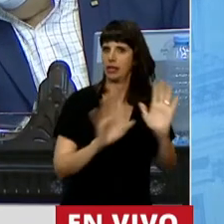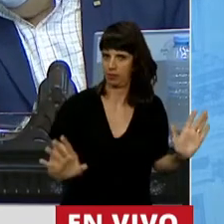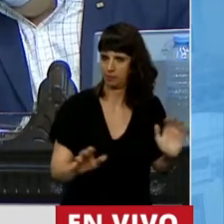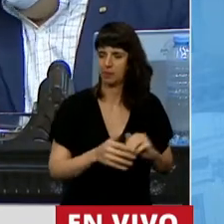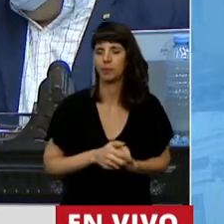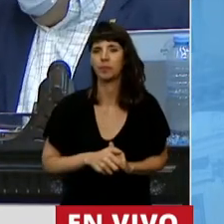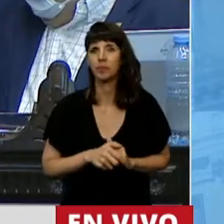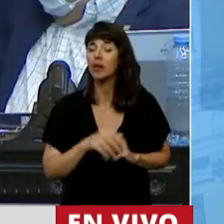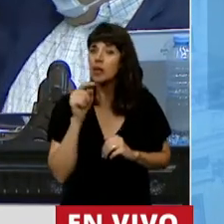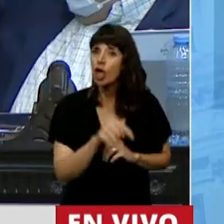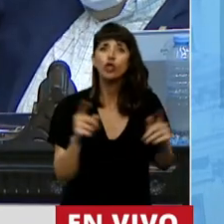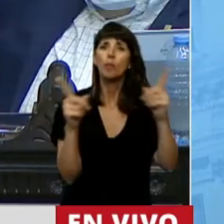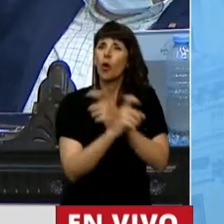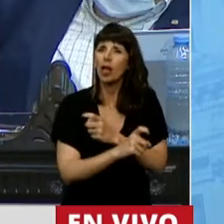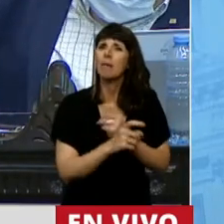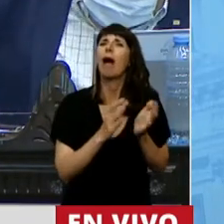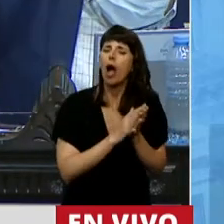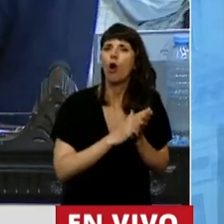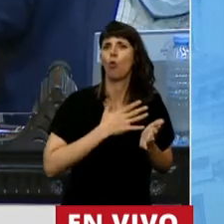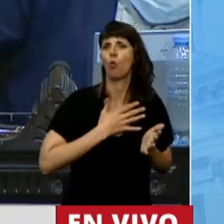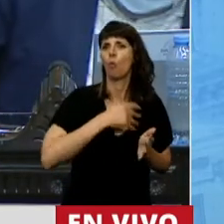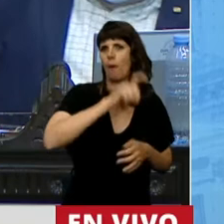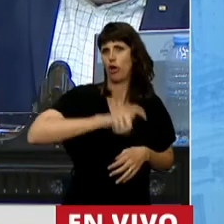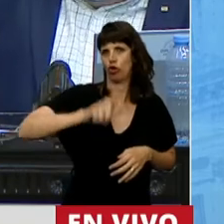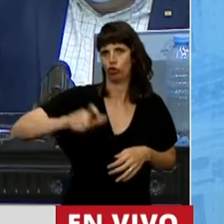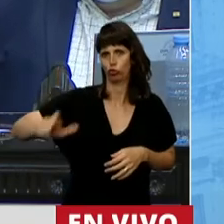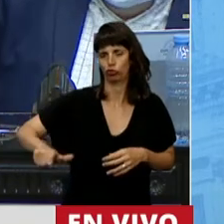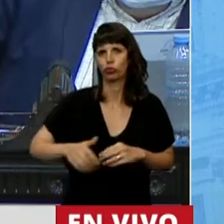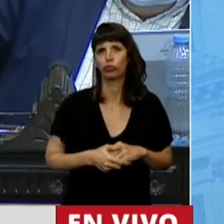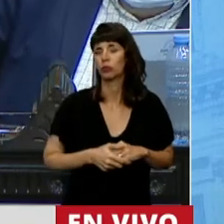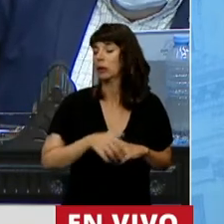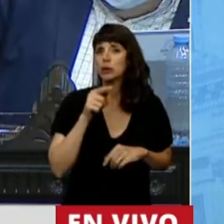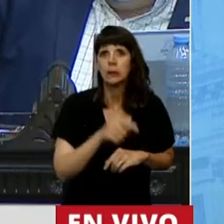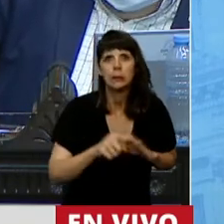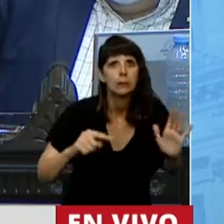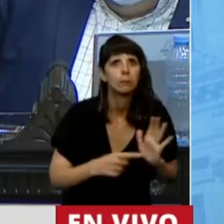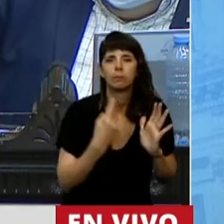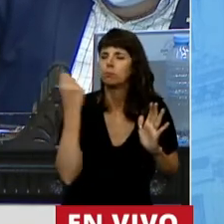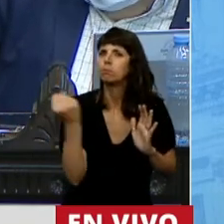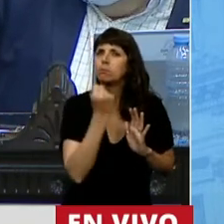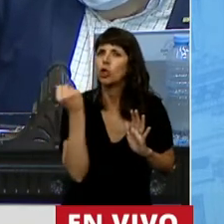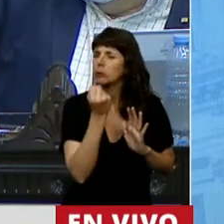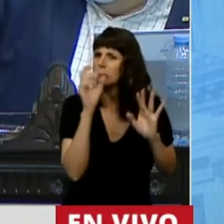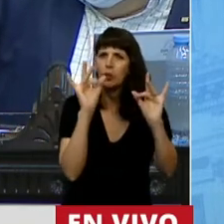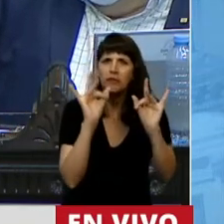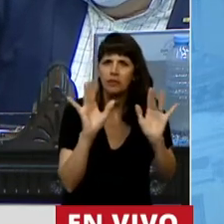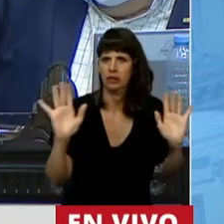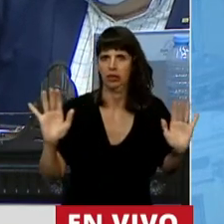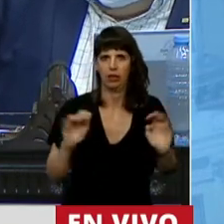problema esencialmente humano, quizás uno de los más cruciales y complejos que debamos